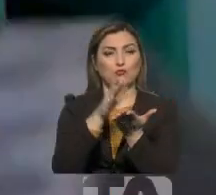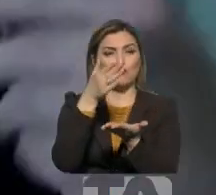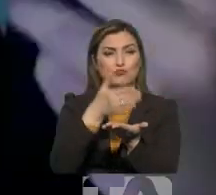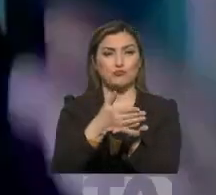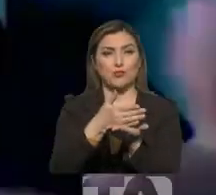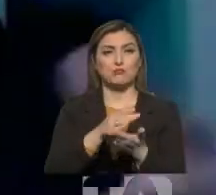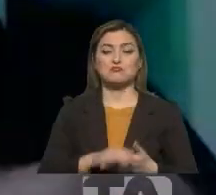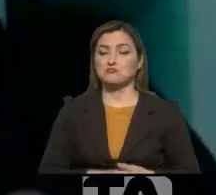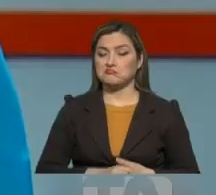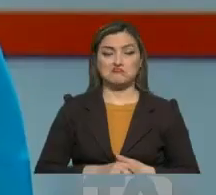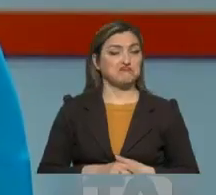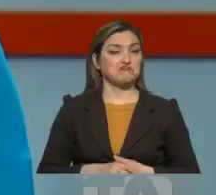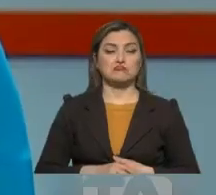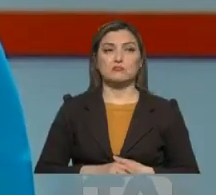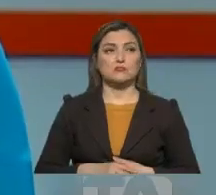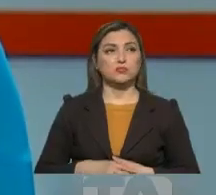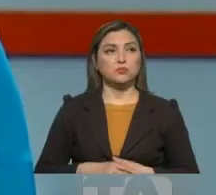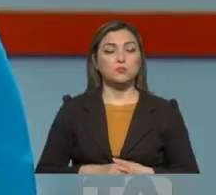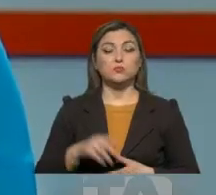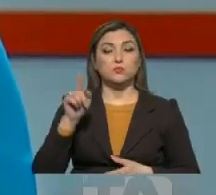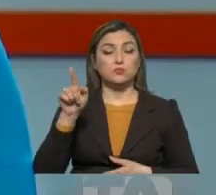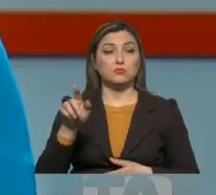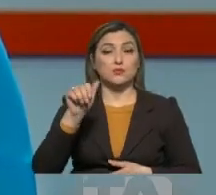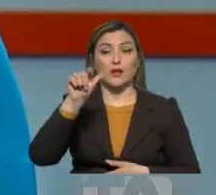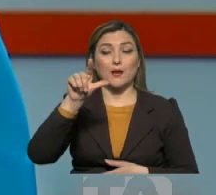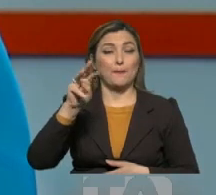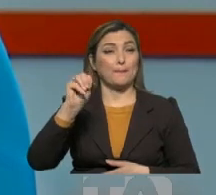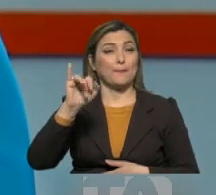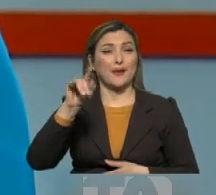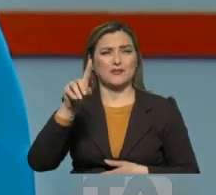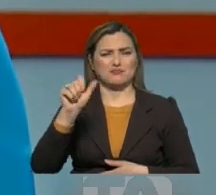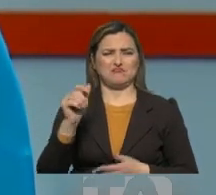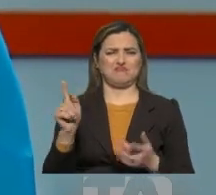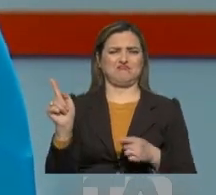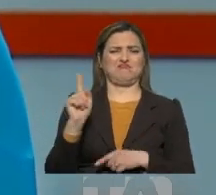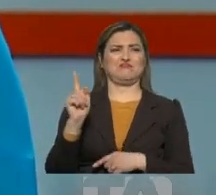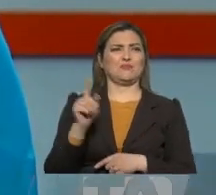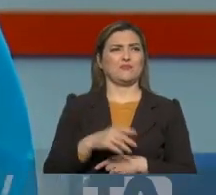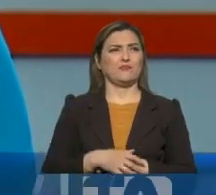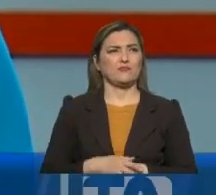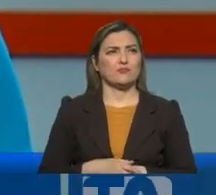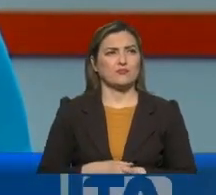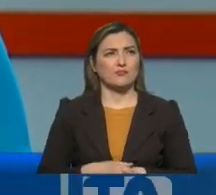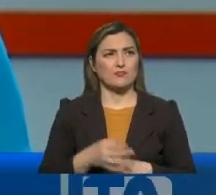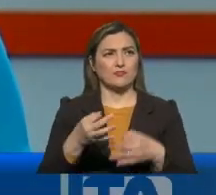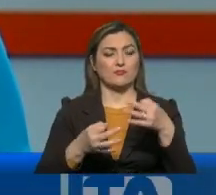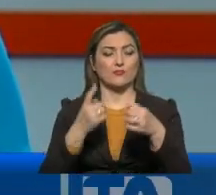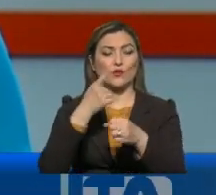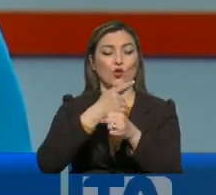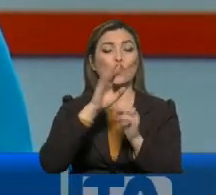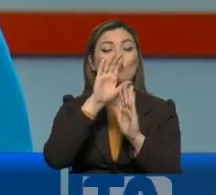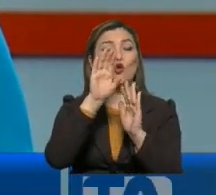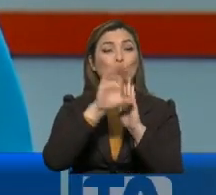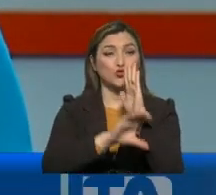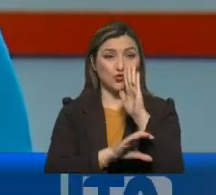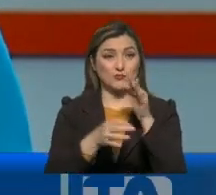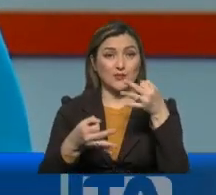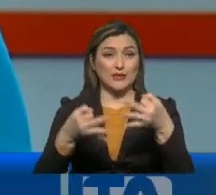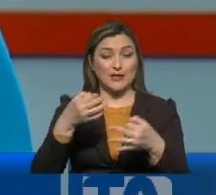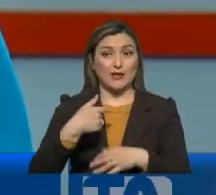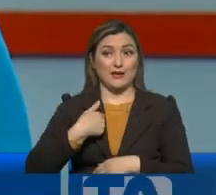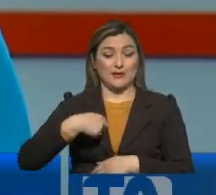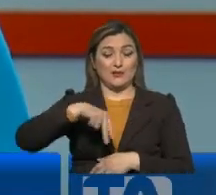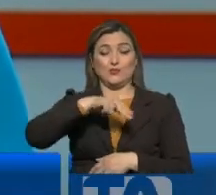a los que ellos han designado pero al medida no lo crea así el dictamen la corte constitucional dice que nosotros no podemos